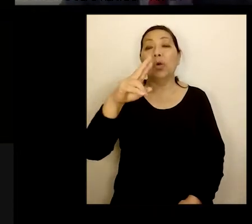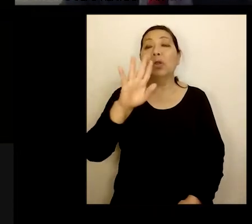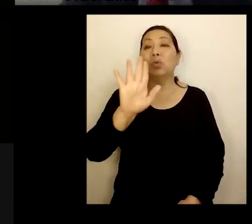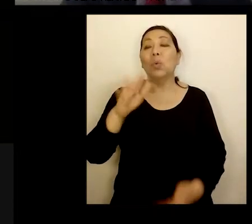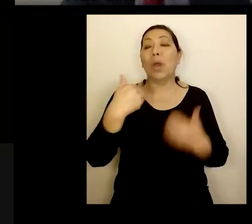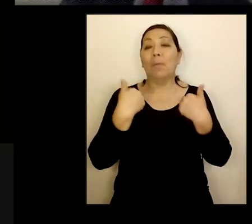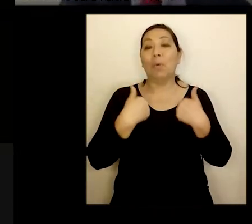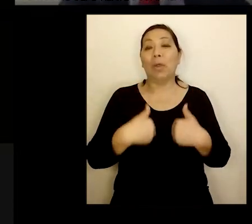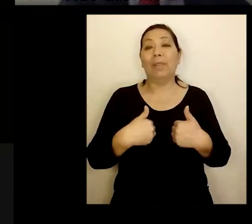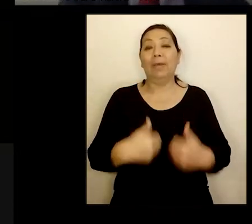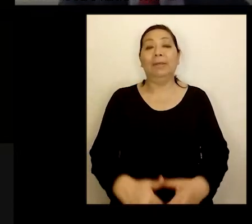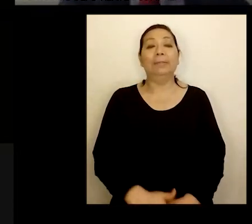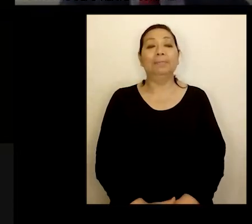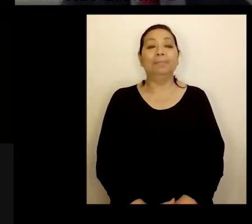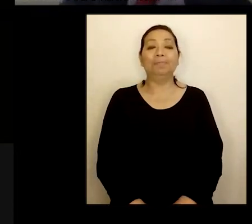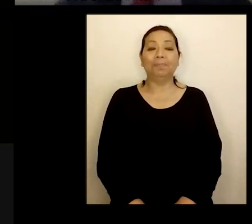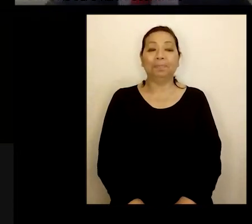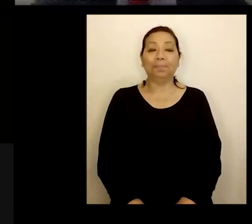Castillo.